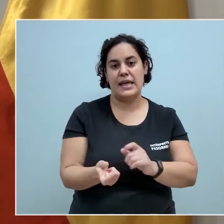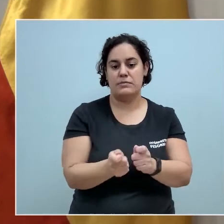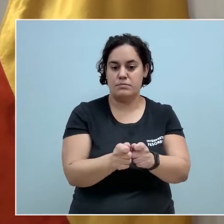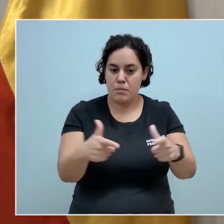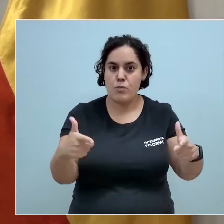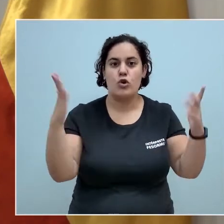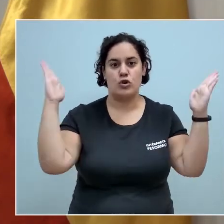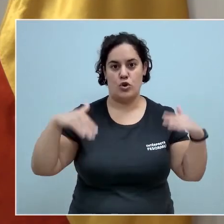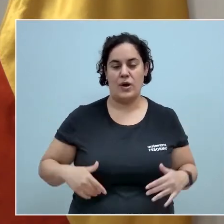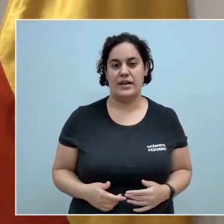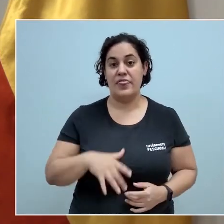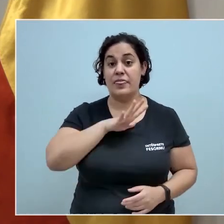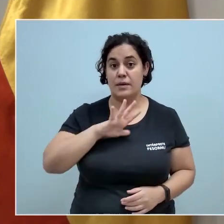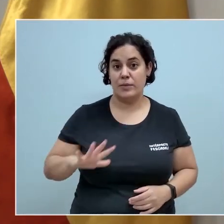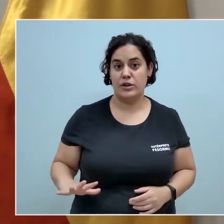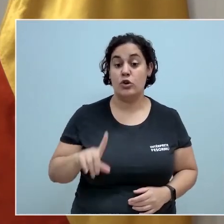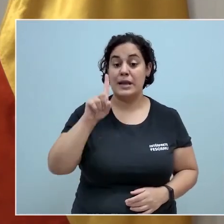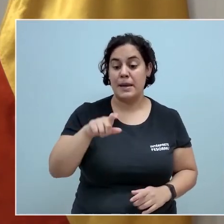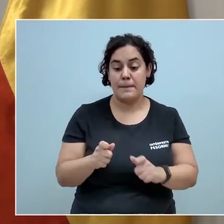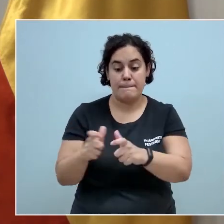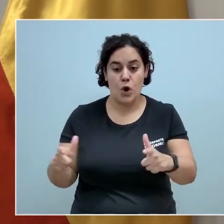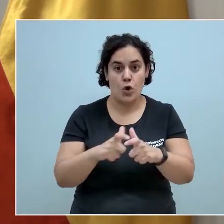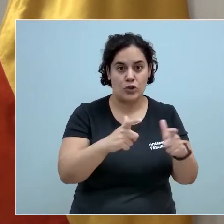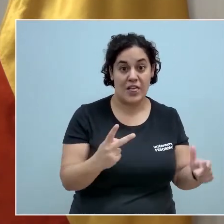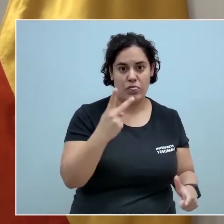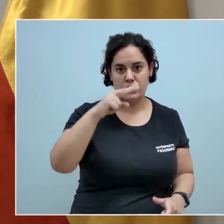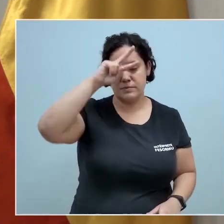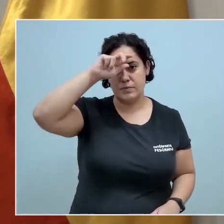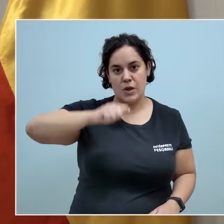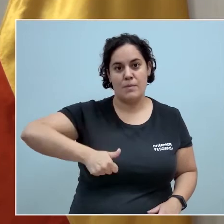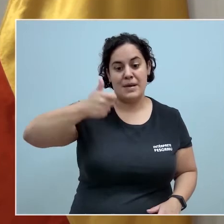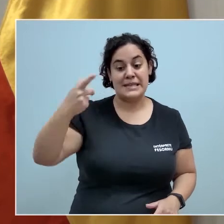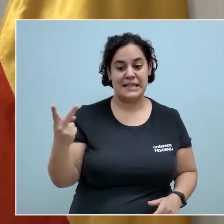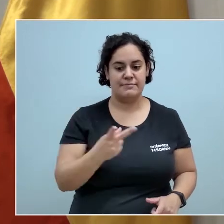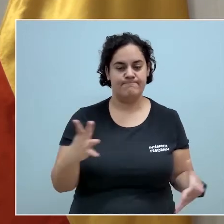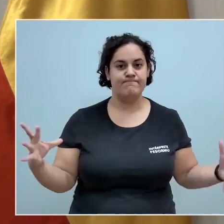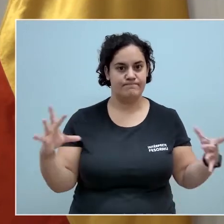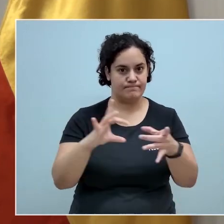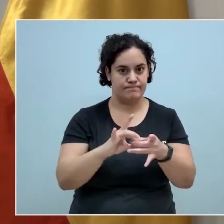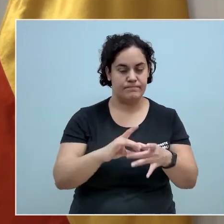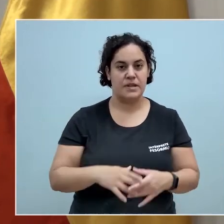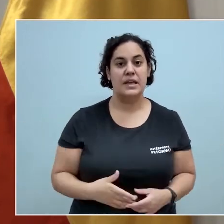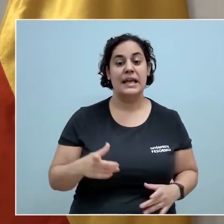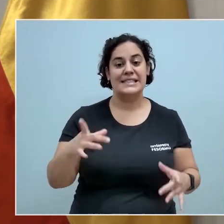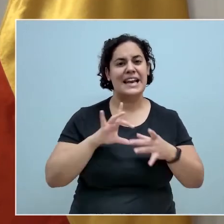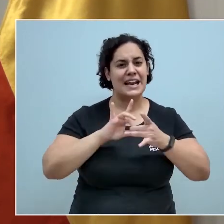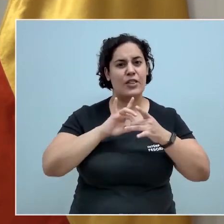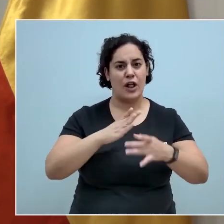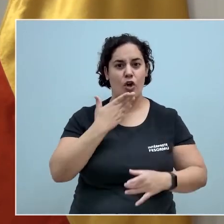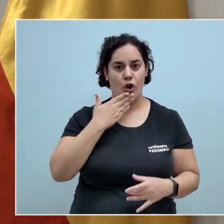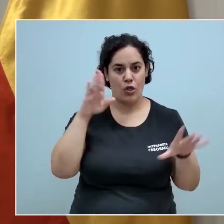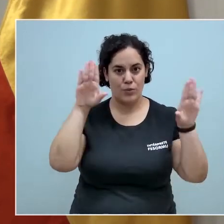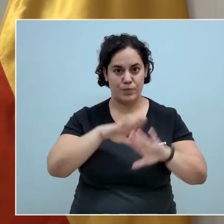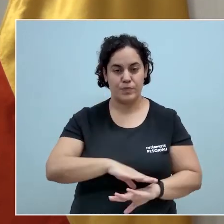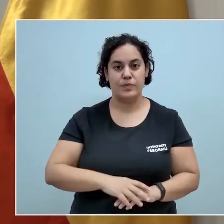En cualquier caso, hay 2 brotes especialmente preocupantes y que tienen relación entre ellos y con el ocio nocturno. El primero de ellos,